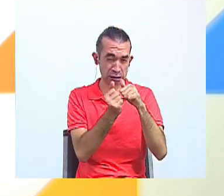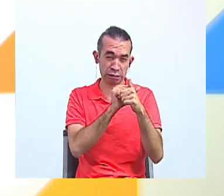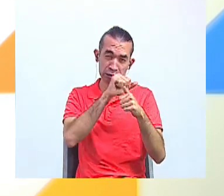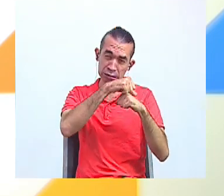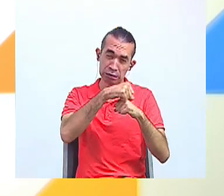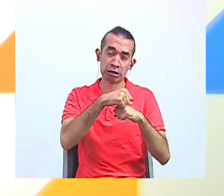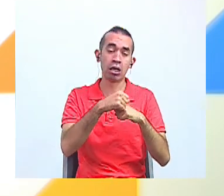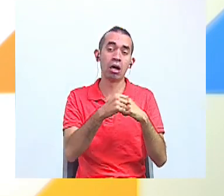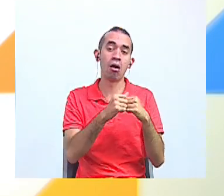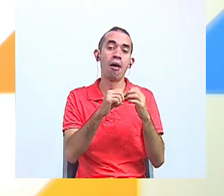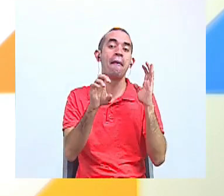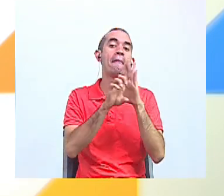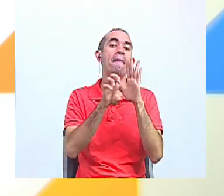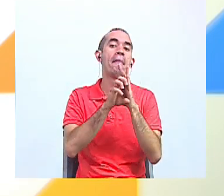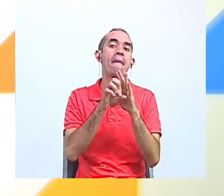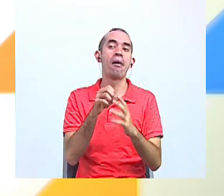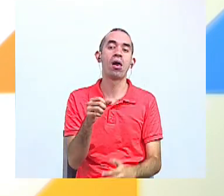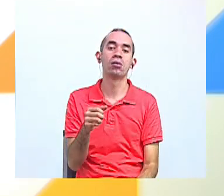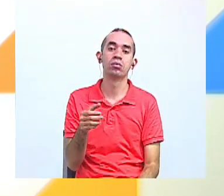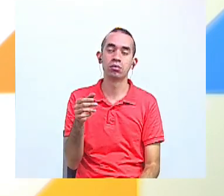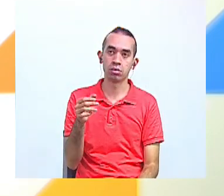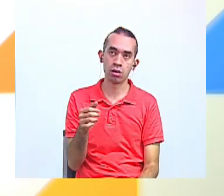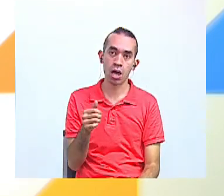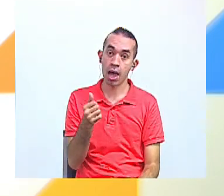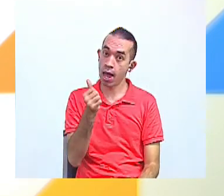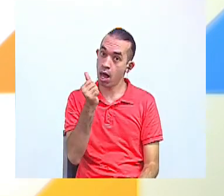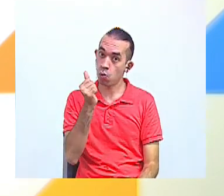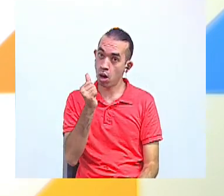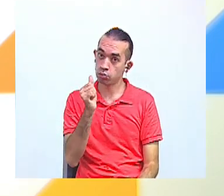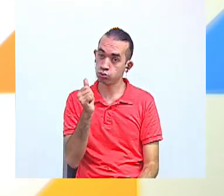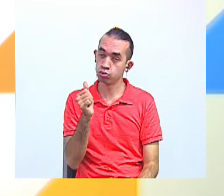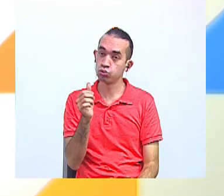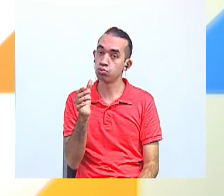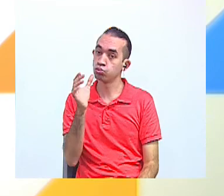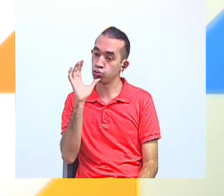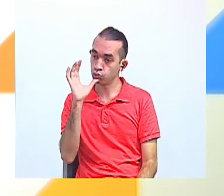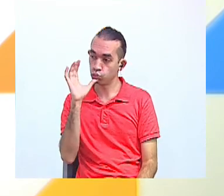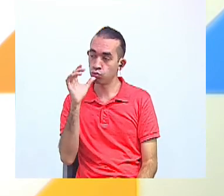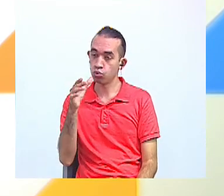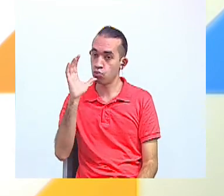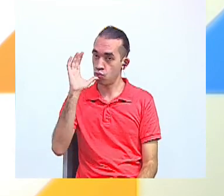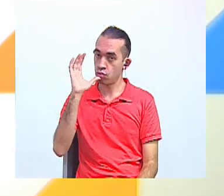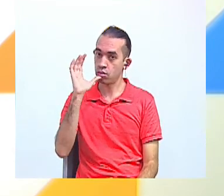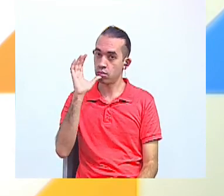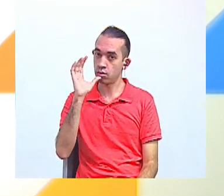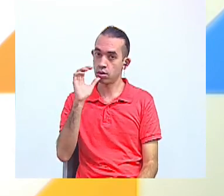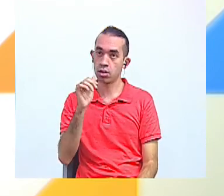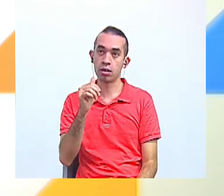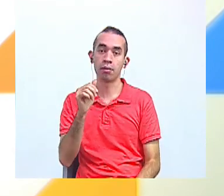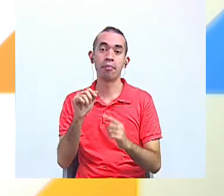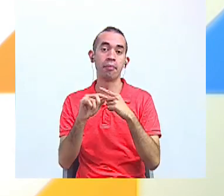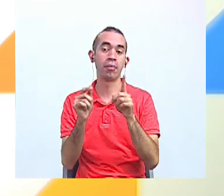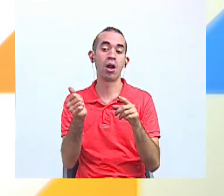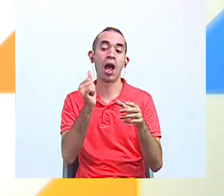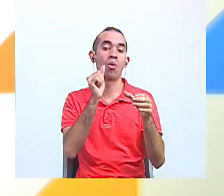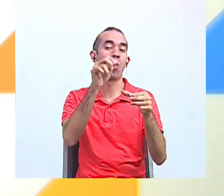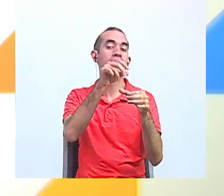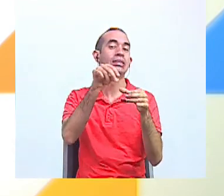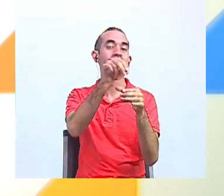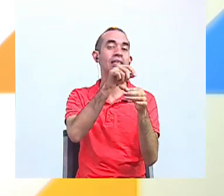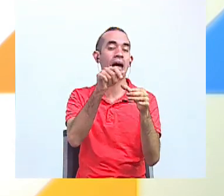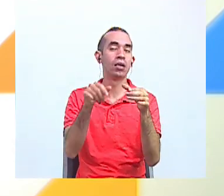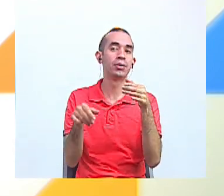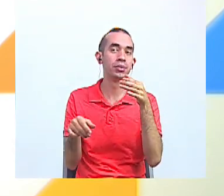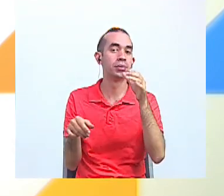ejemplo, tomando agua en un frasquito y en otro frasquito similar, la misma cantidad de agua, pero agregándole sal